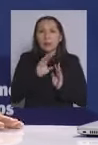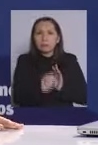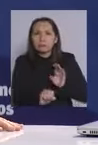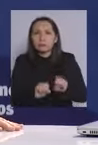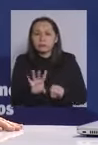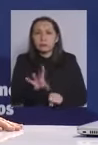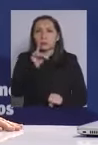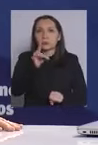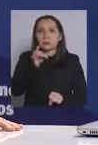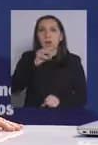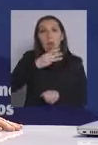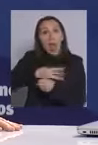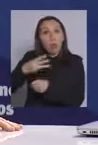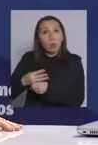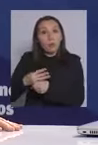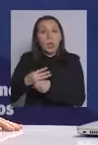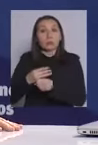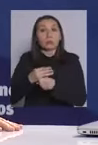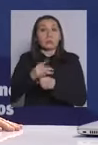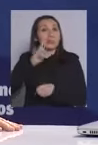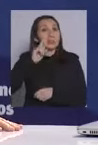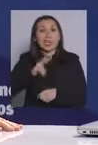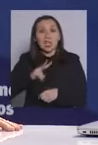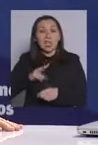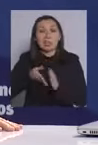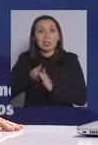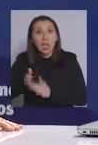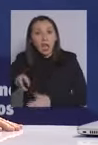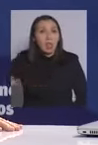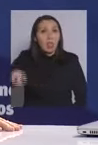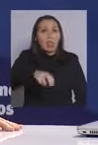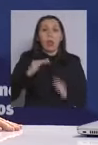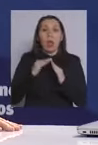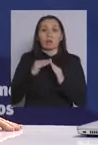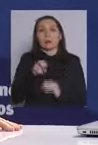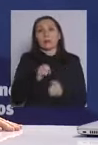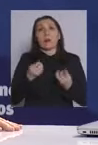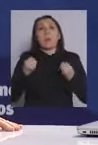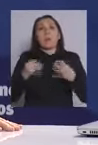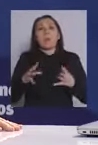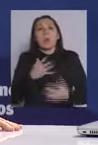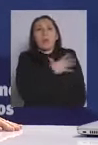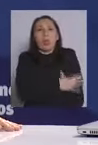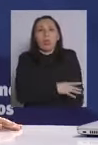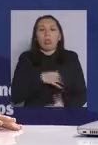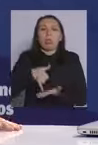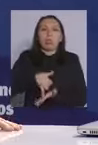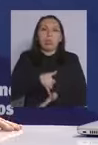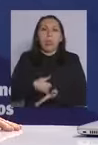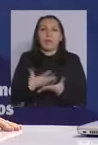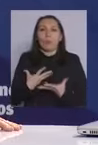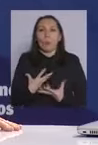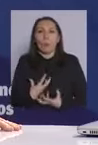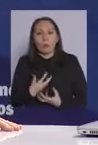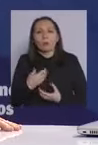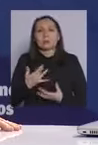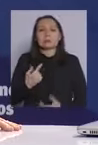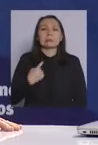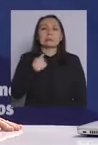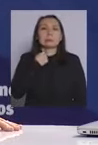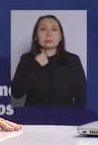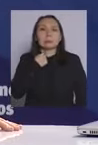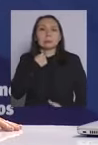justamente que los adultos mayores que están sin movimiento están perdiendo masa muscular, están sufriendo afectación